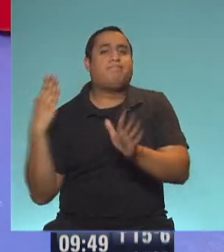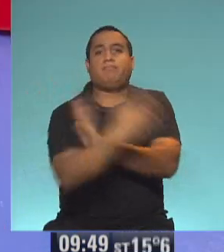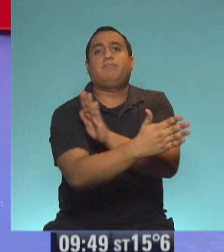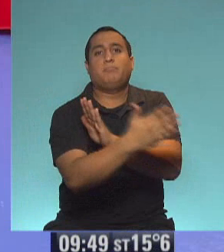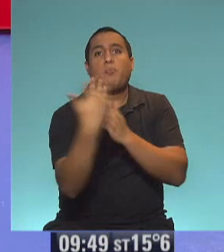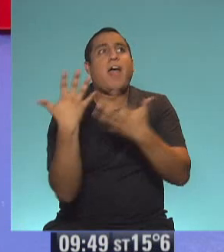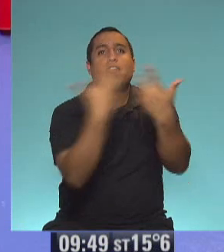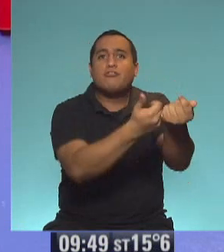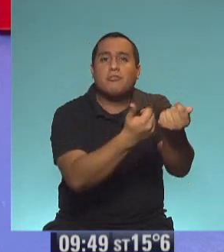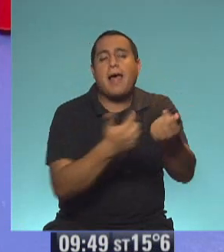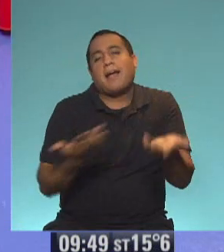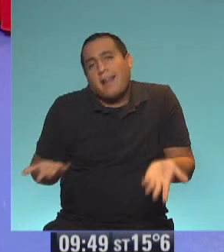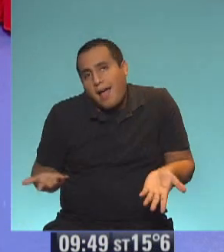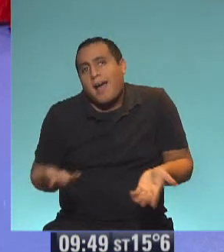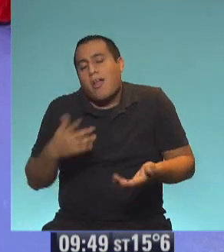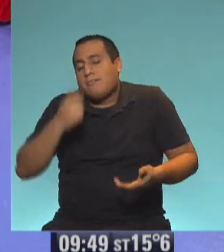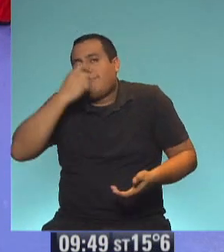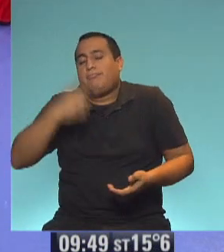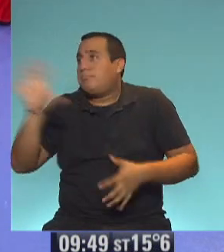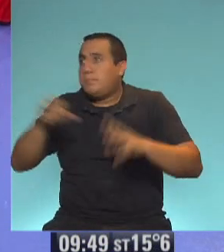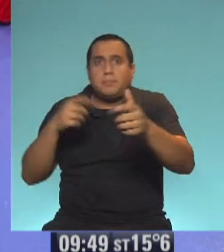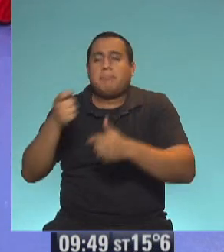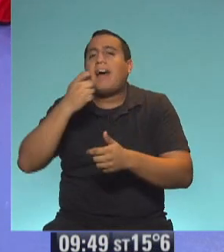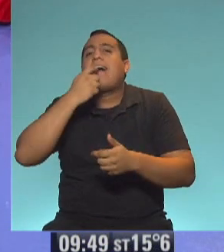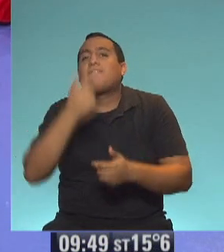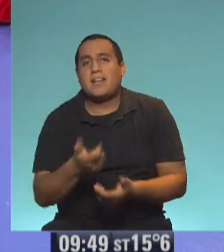Claro. Tener todas las herramientas a mano, todo.